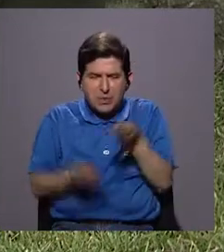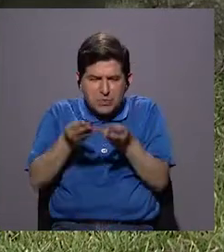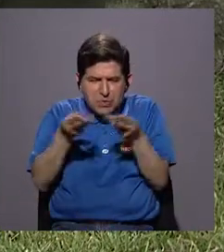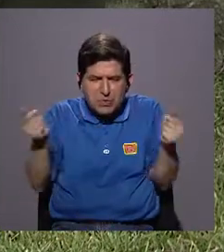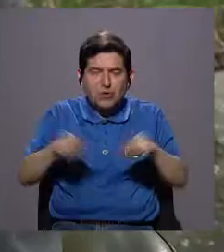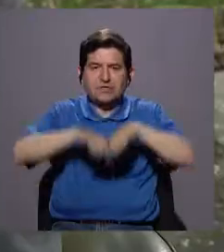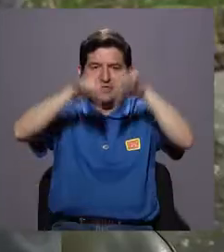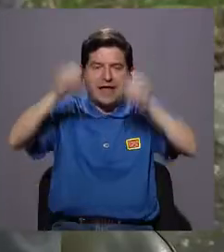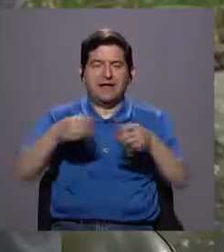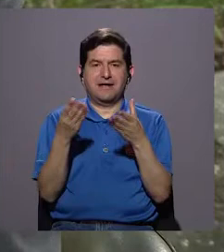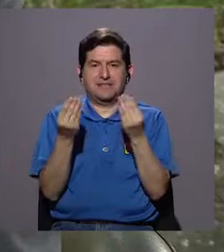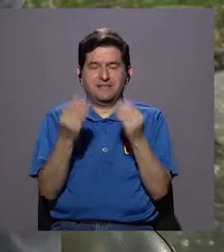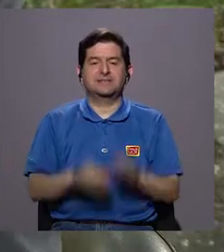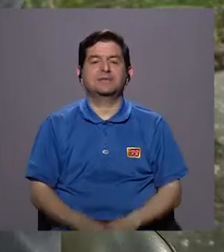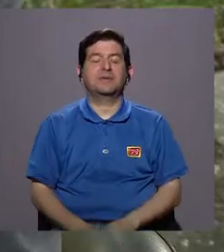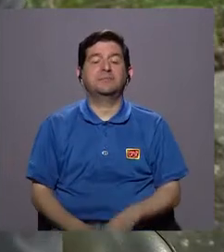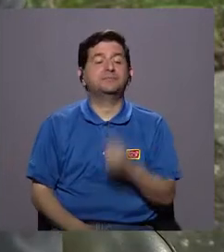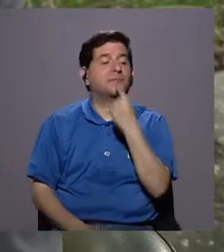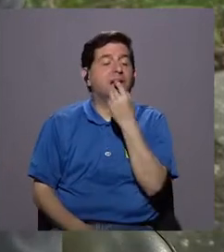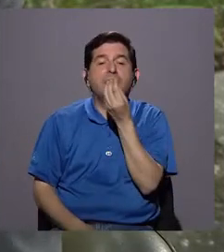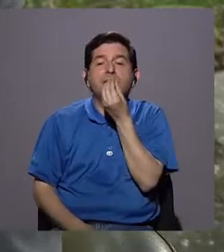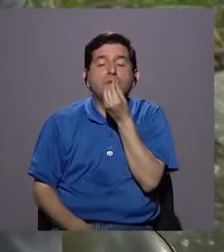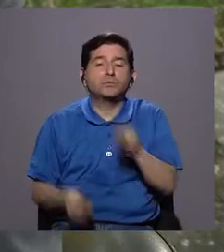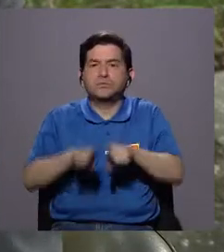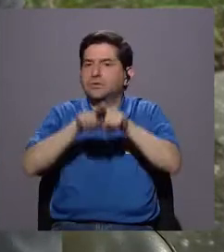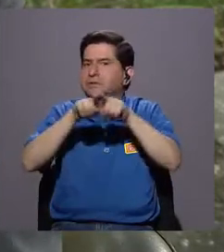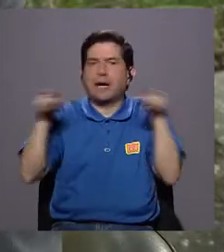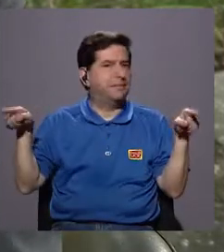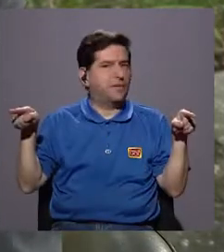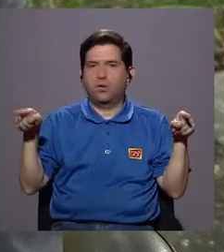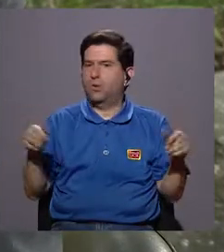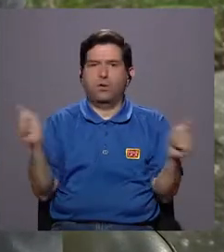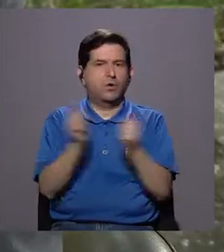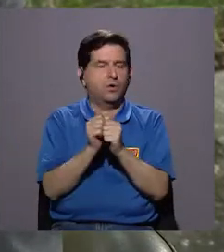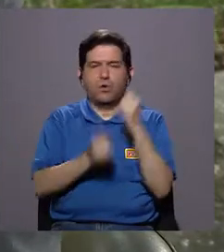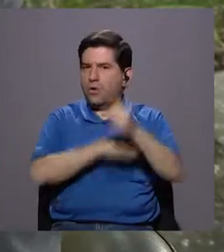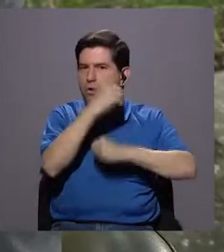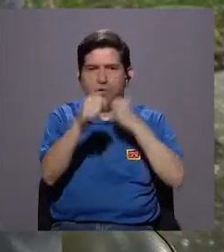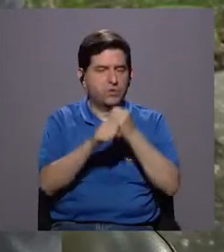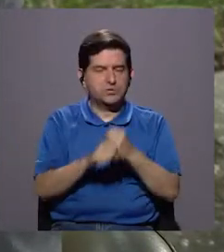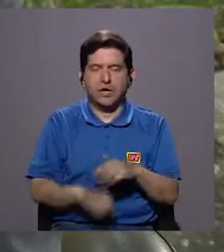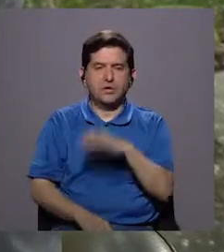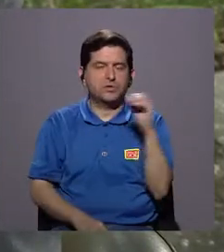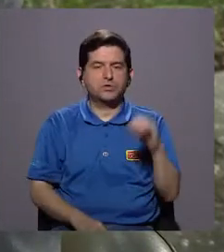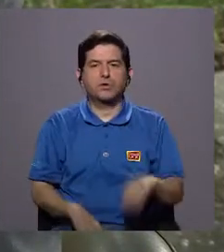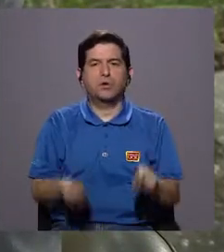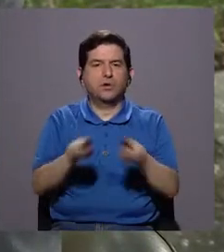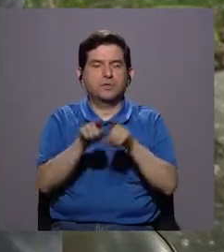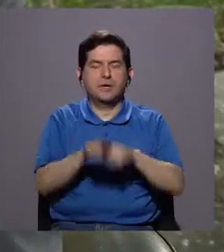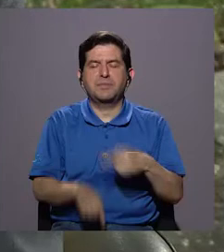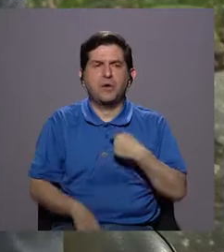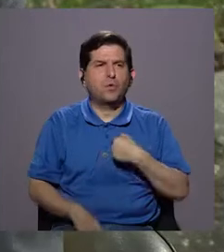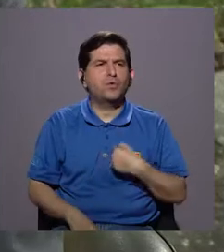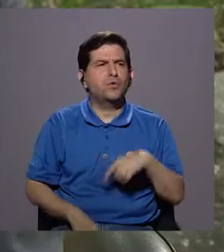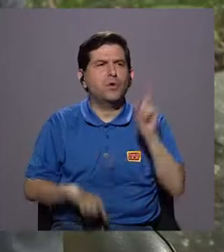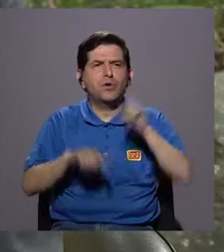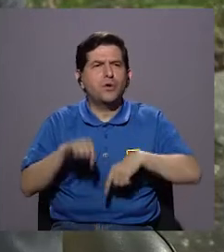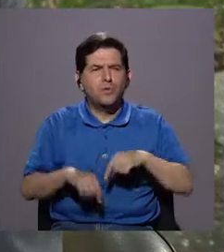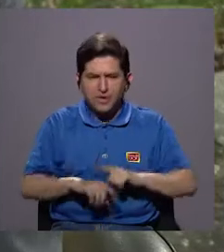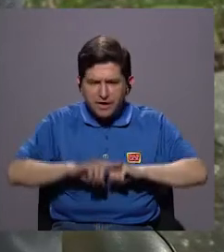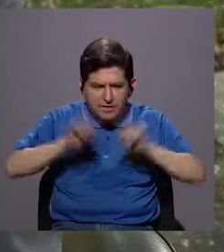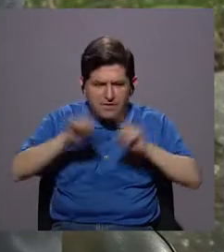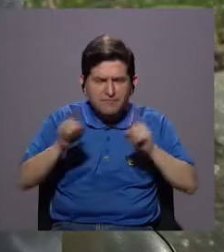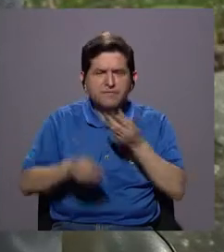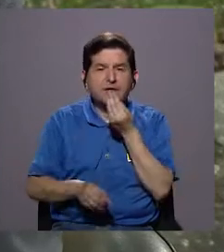sistema nervioso. El gusto tampoco debería perderse con la edad ni la discriminación de sabores. Sin embargo,